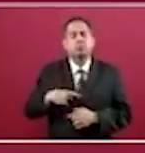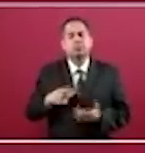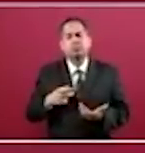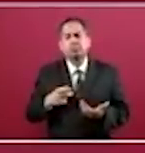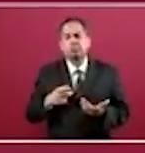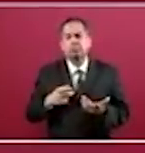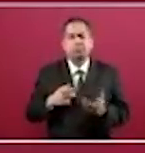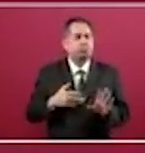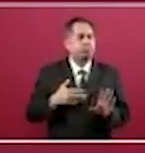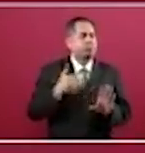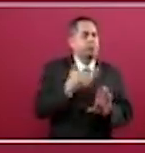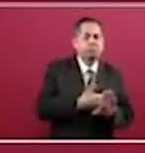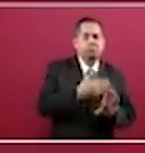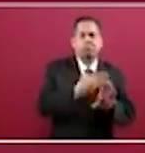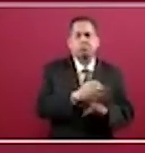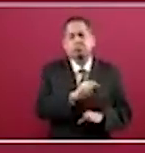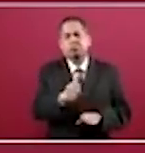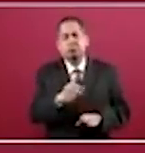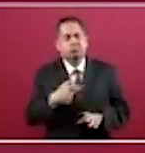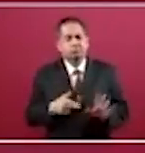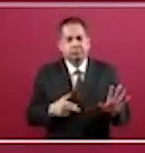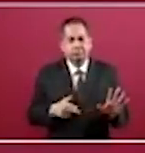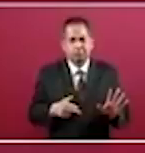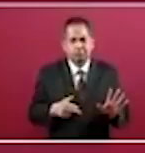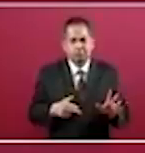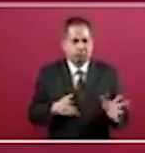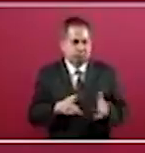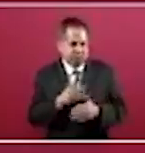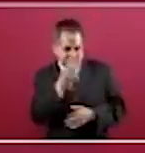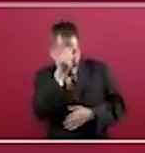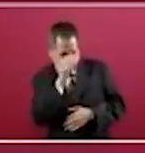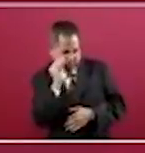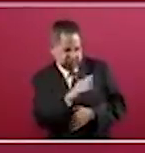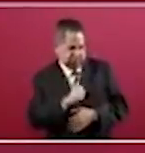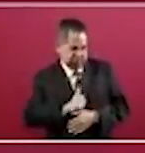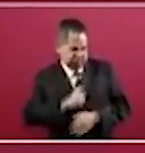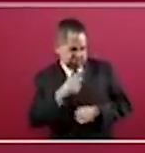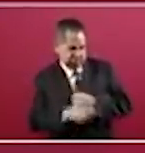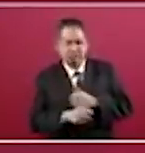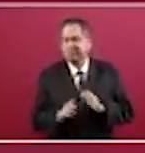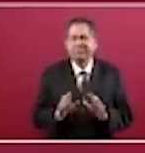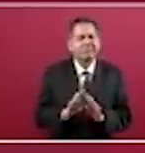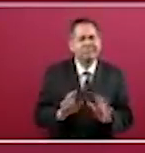a otros, no se le debe de causar daño al prójimo